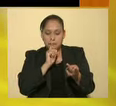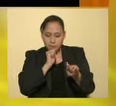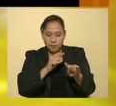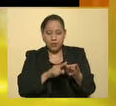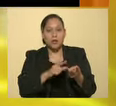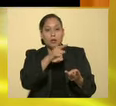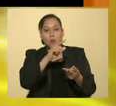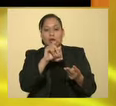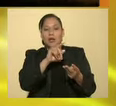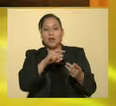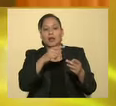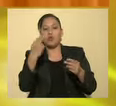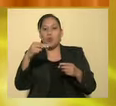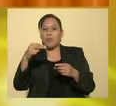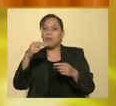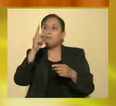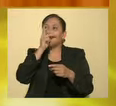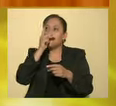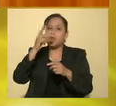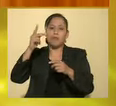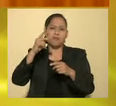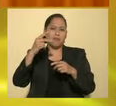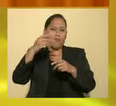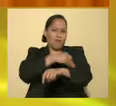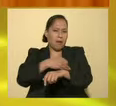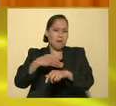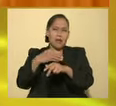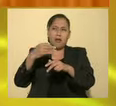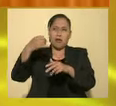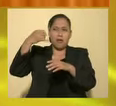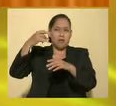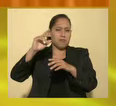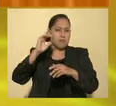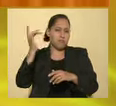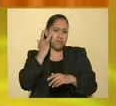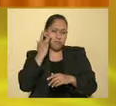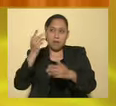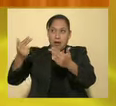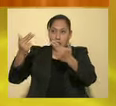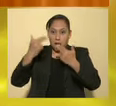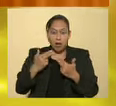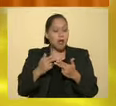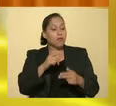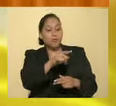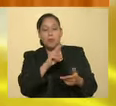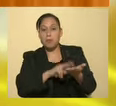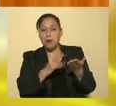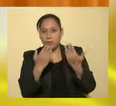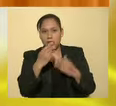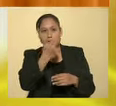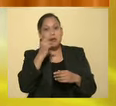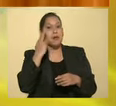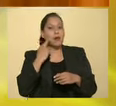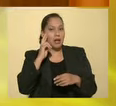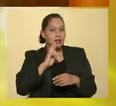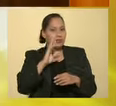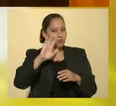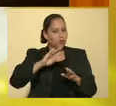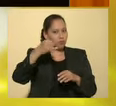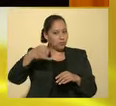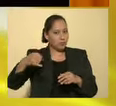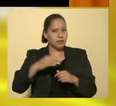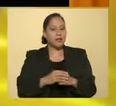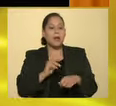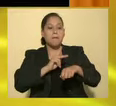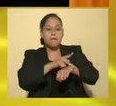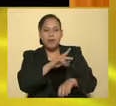un apellido de familia de abolengo, vales menos que si no lo tienes. Y también entra el racismo ahí también, ¿eh? Claro. Si tienes la piel se más nos